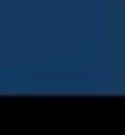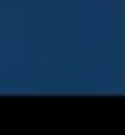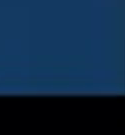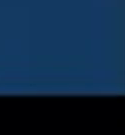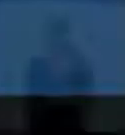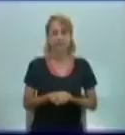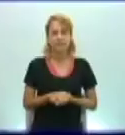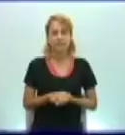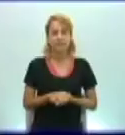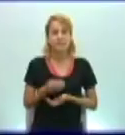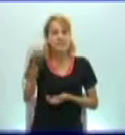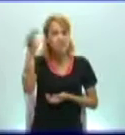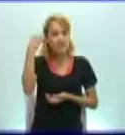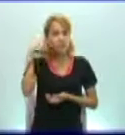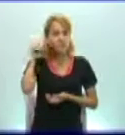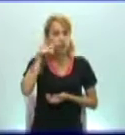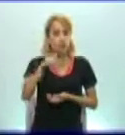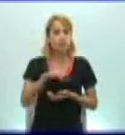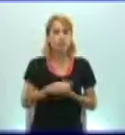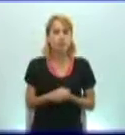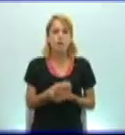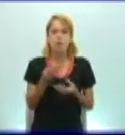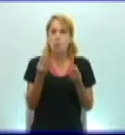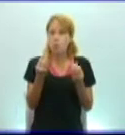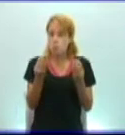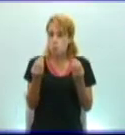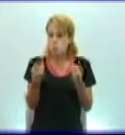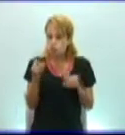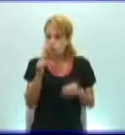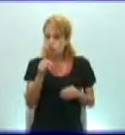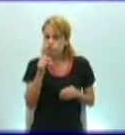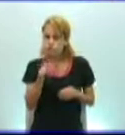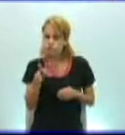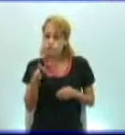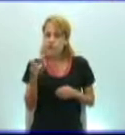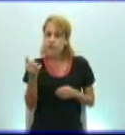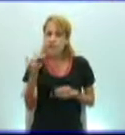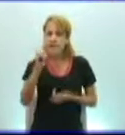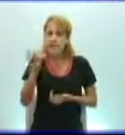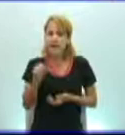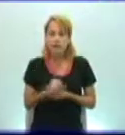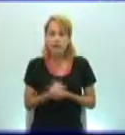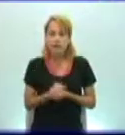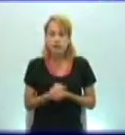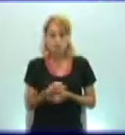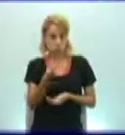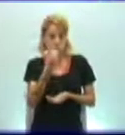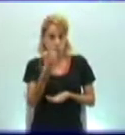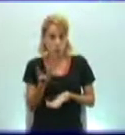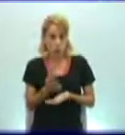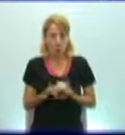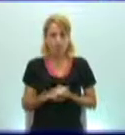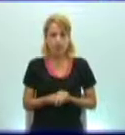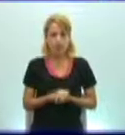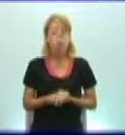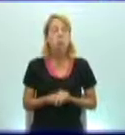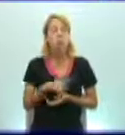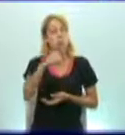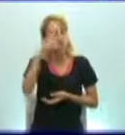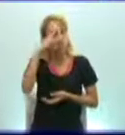¿Sabían ustedes que muchas de estas raíces son comestibles? Pues